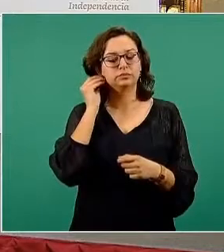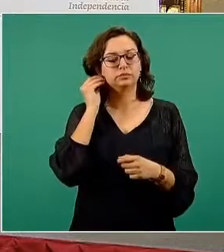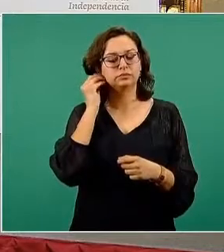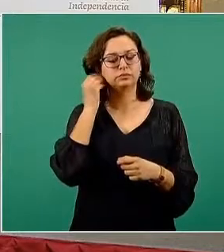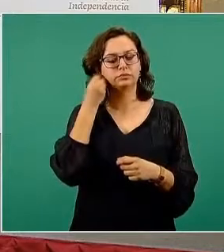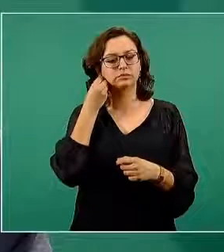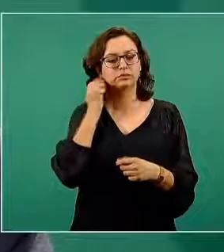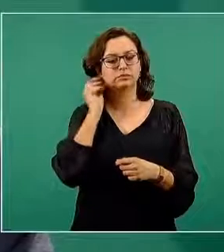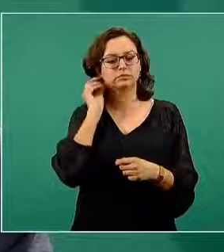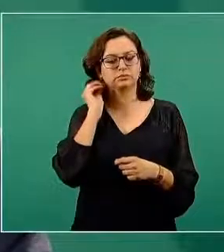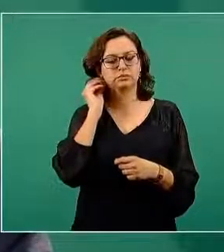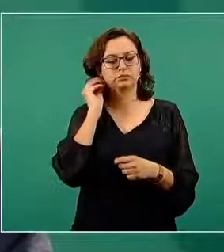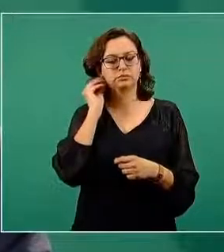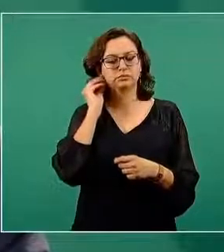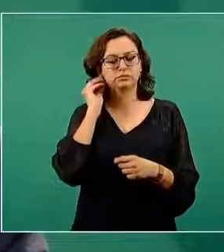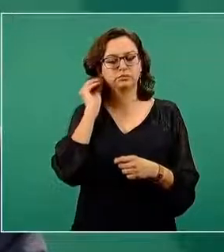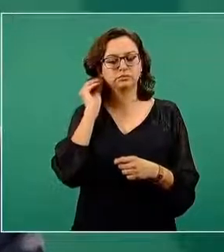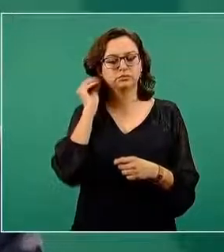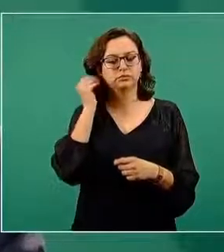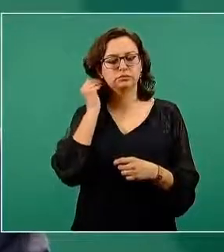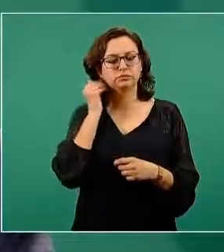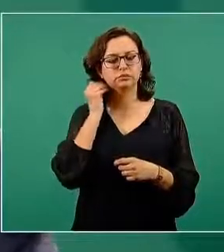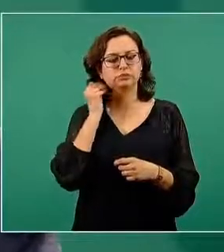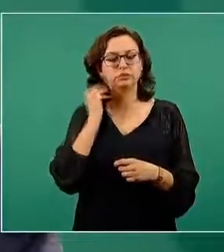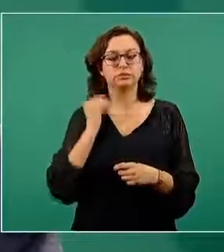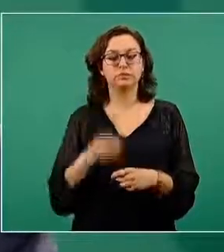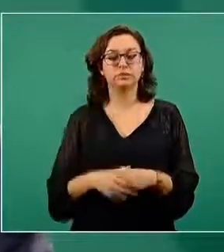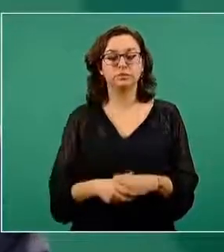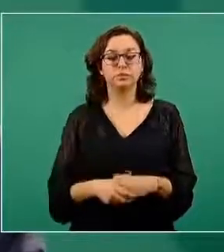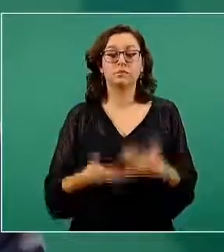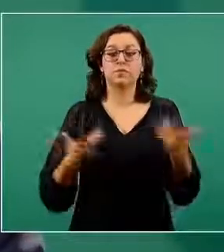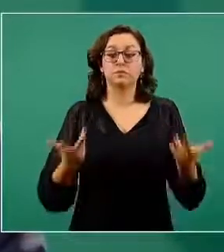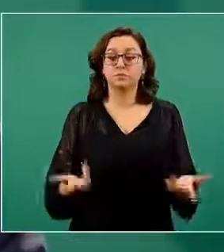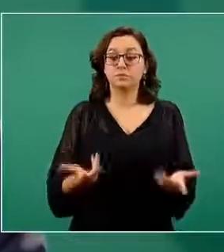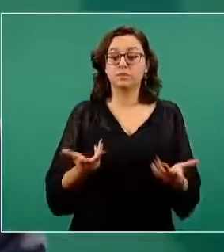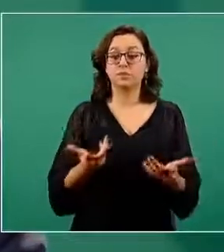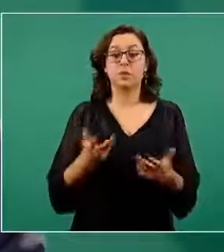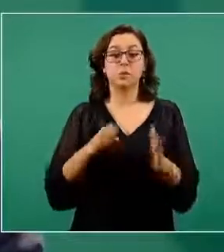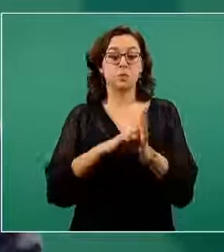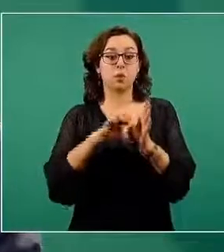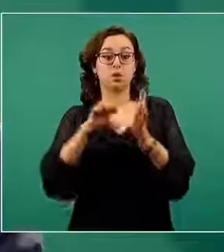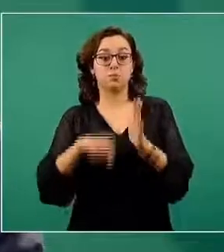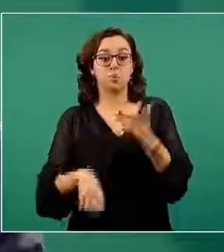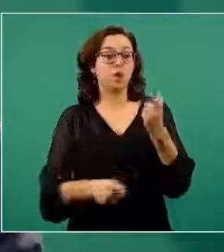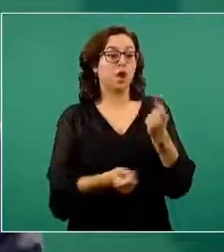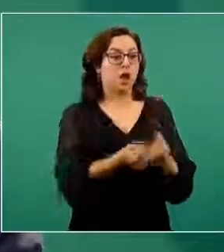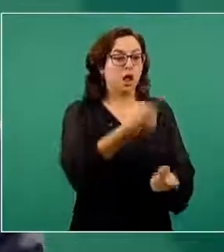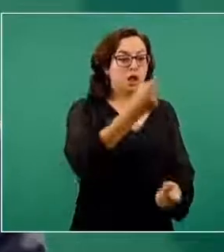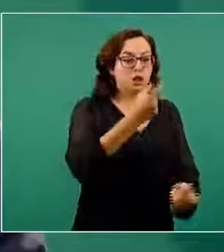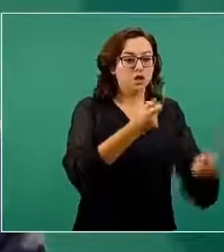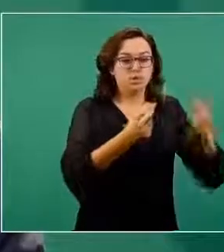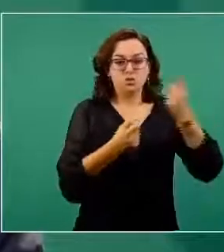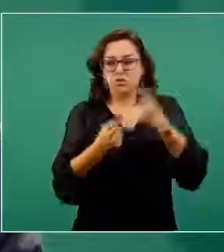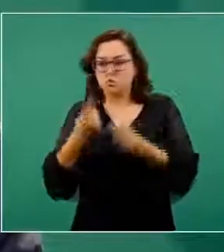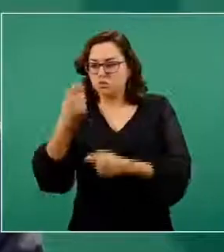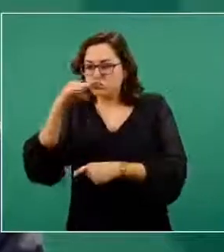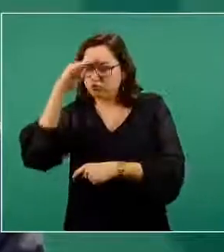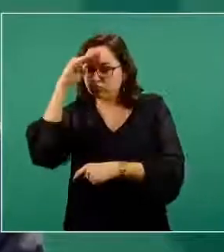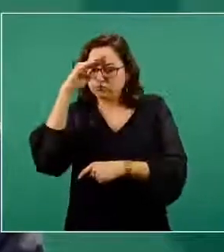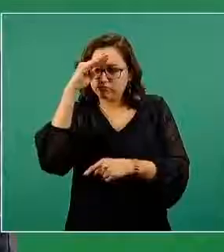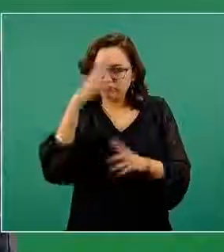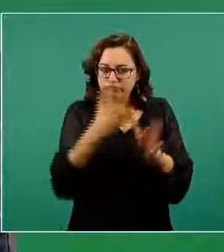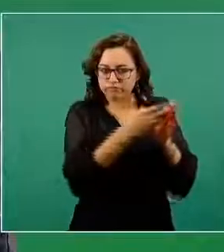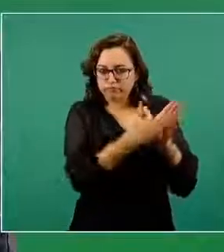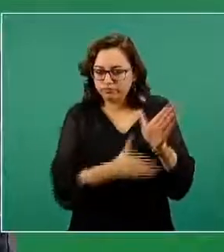algunos casos hicimos disposiciones específicas en el acuerdo del secretario de Salud que dio lugar a la Jornada Nacional de